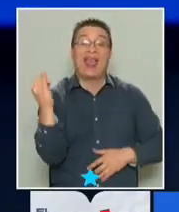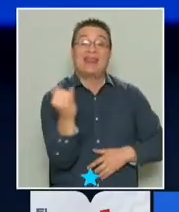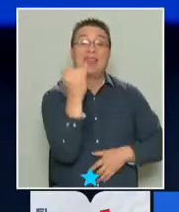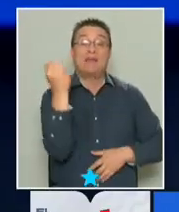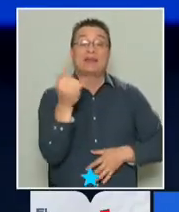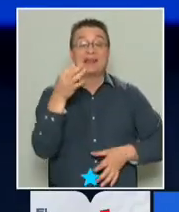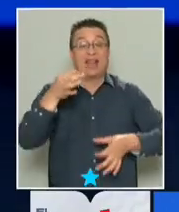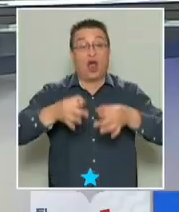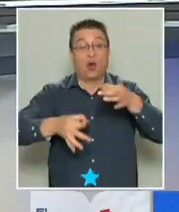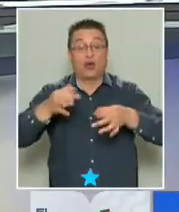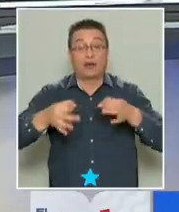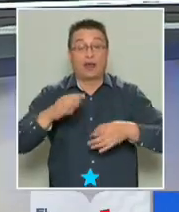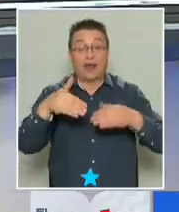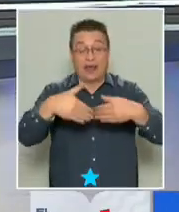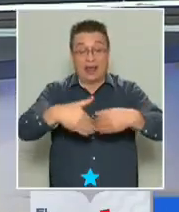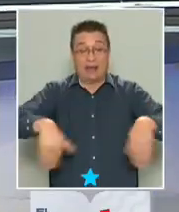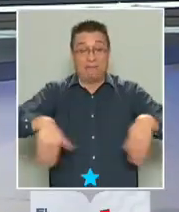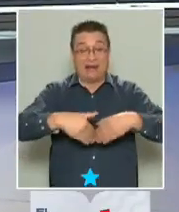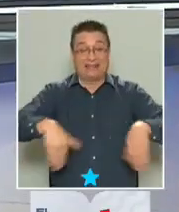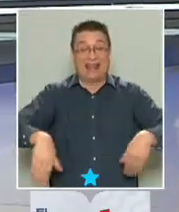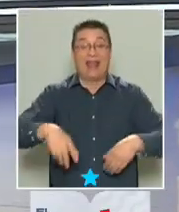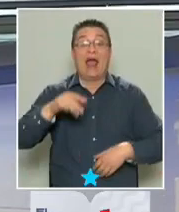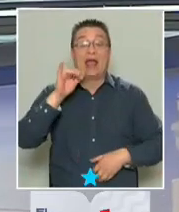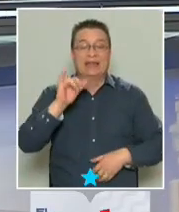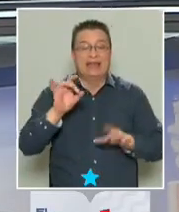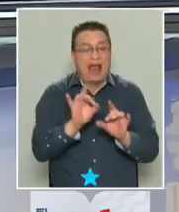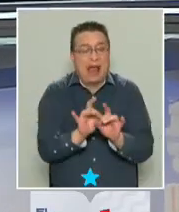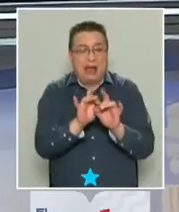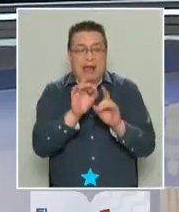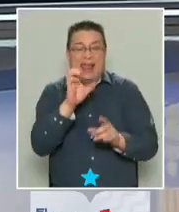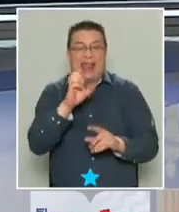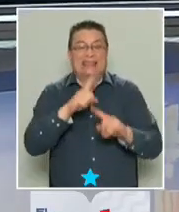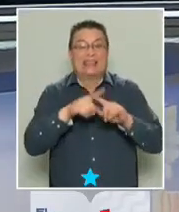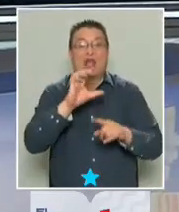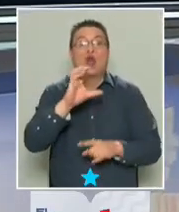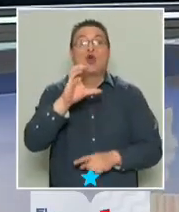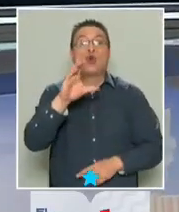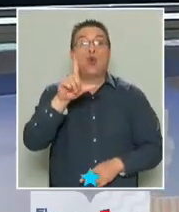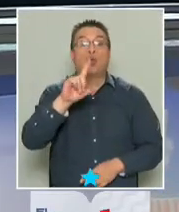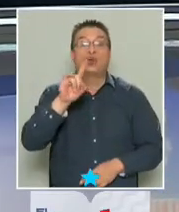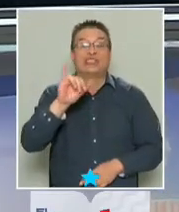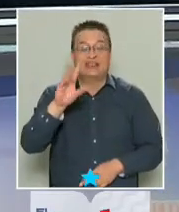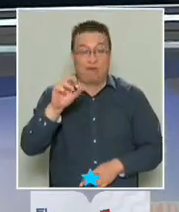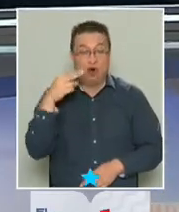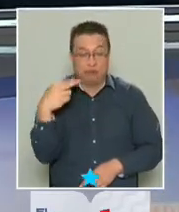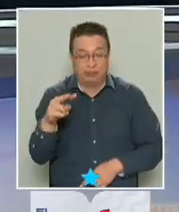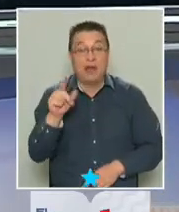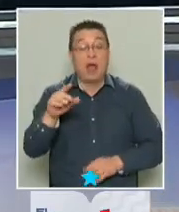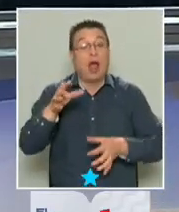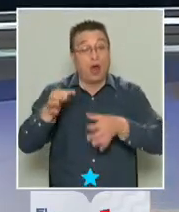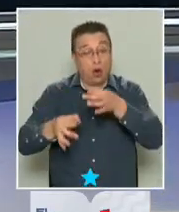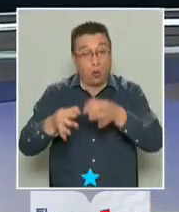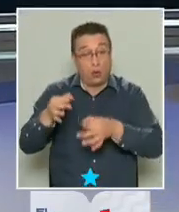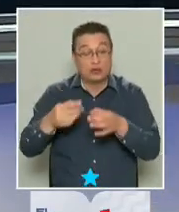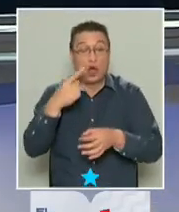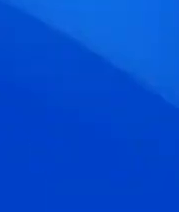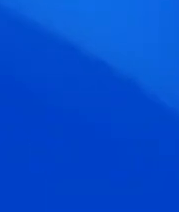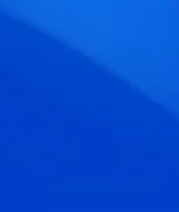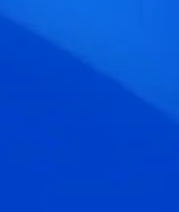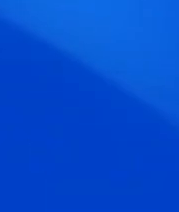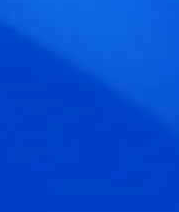jurídica y imparcialidad y exclusividad esto atañe a los jueces a los jueces que ejercen